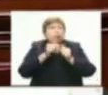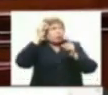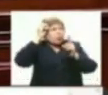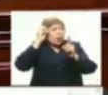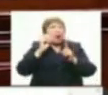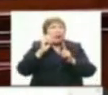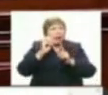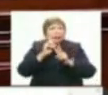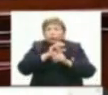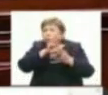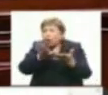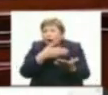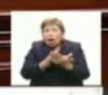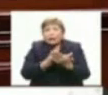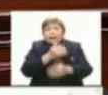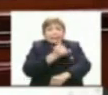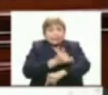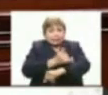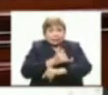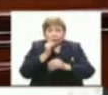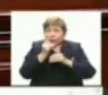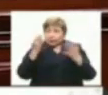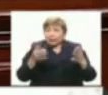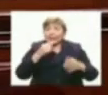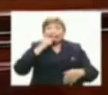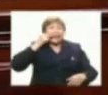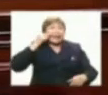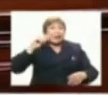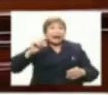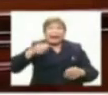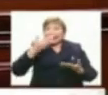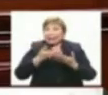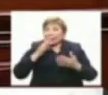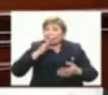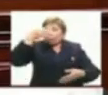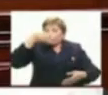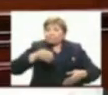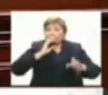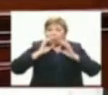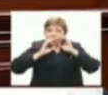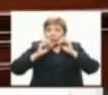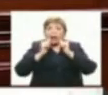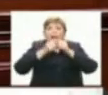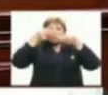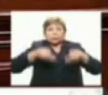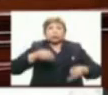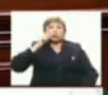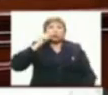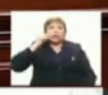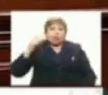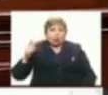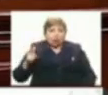de que todas las instituciones públicas en donde predominen las lenguas originarias se comuniquen oficialmente en dichas